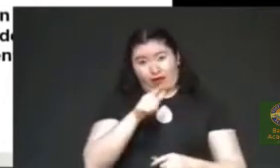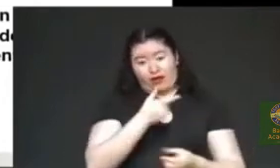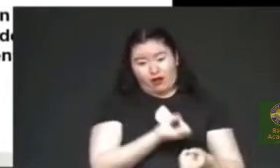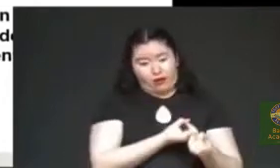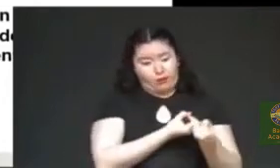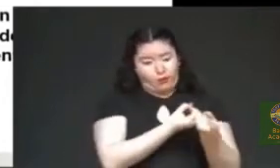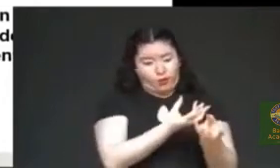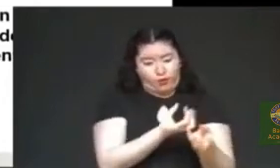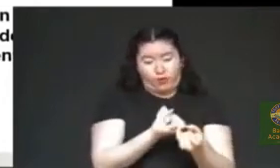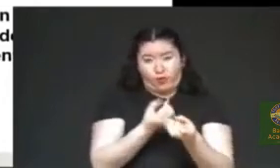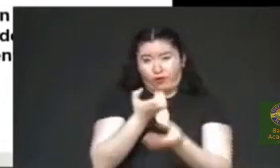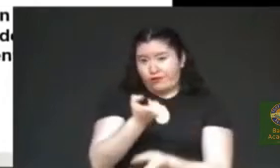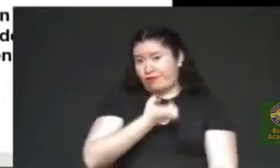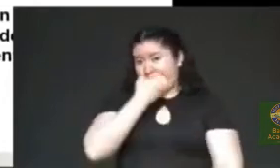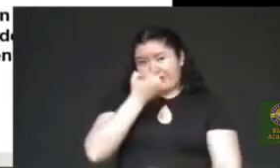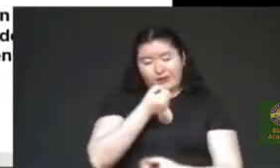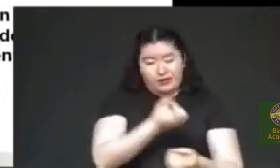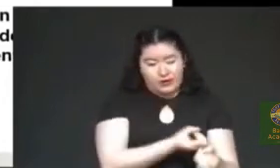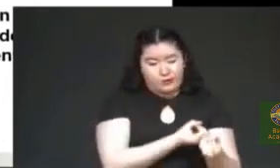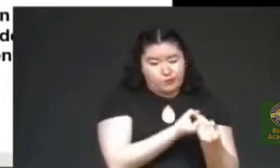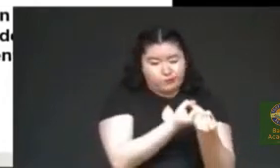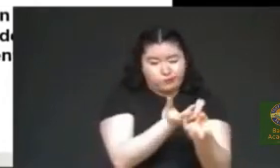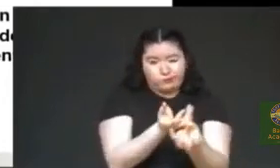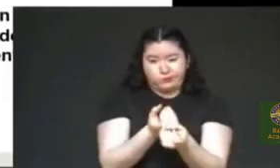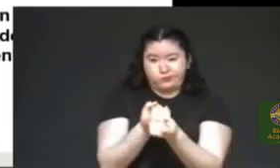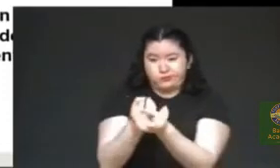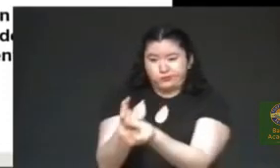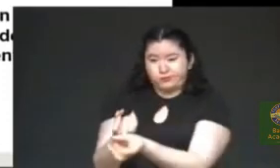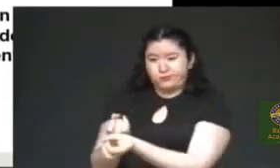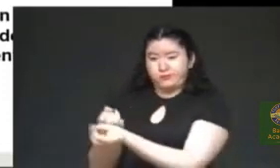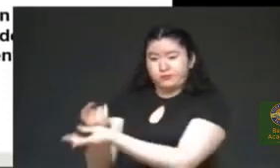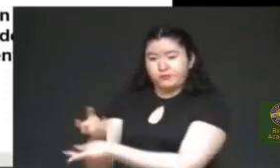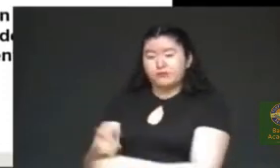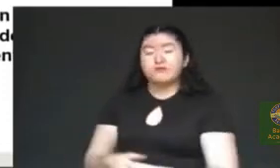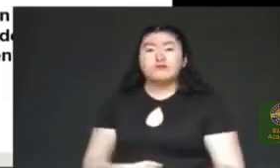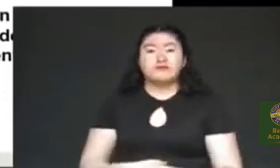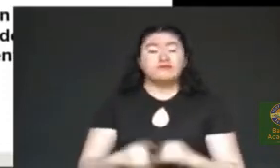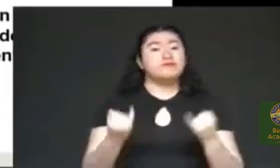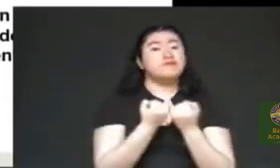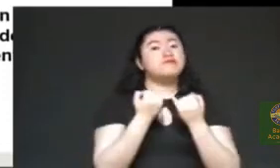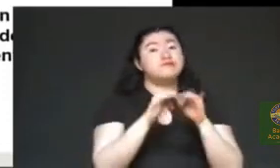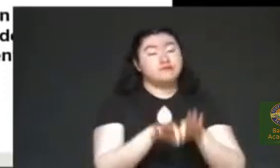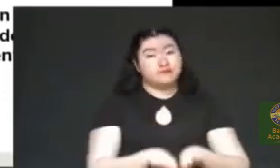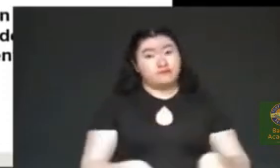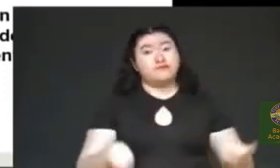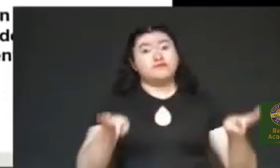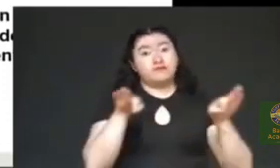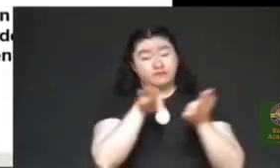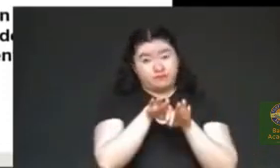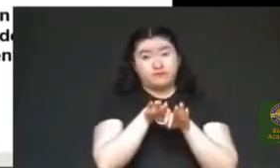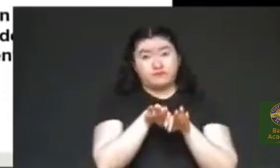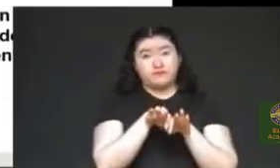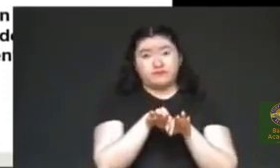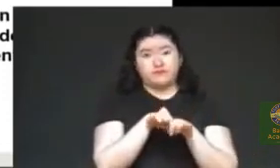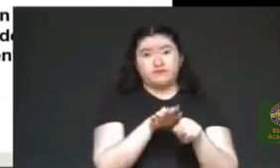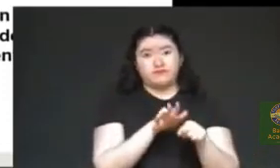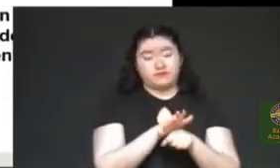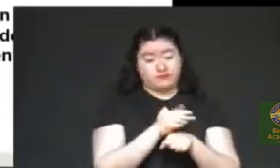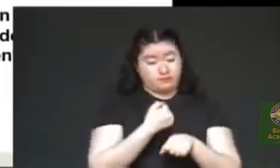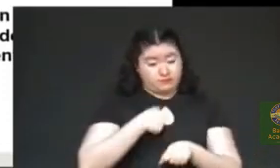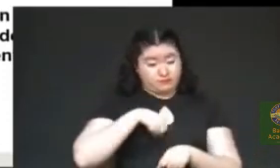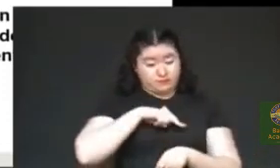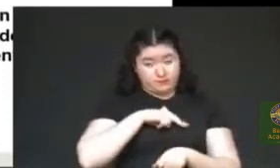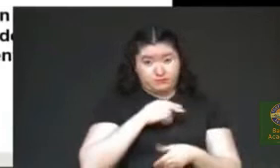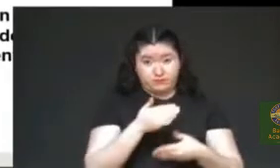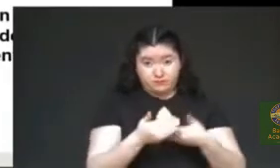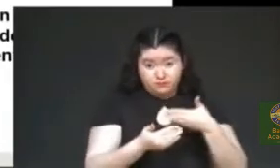distribuyendo a todas las escuelas. También es importante, aunque no es materia de esto, señalar que también vamos muy avanzados